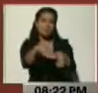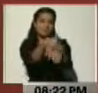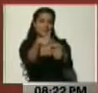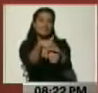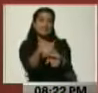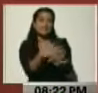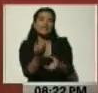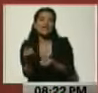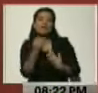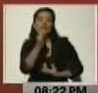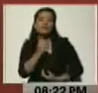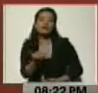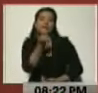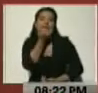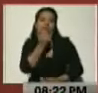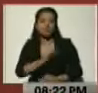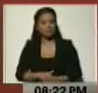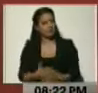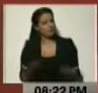como están haciendo ahora